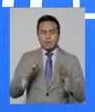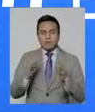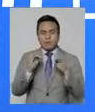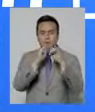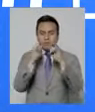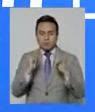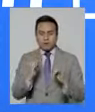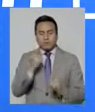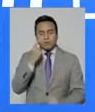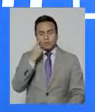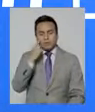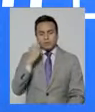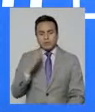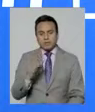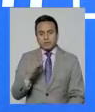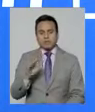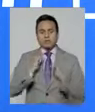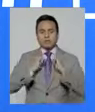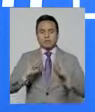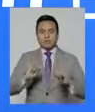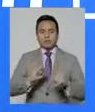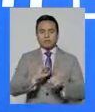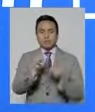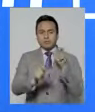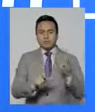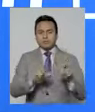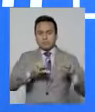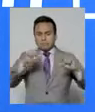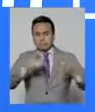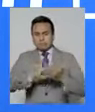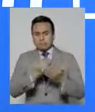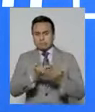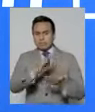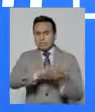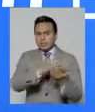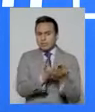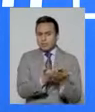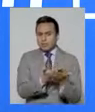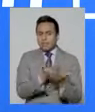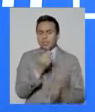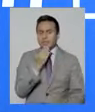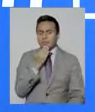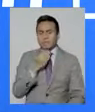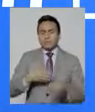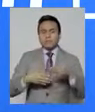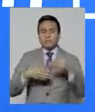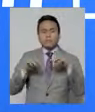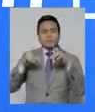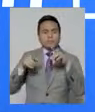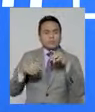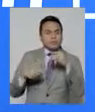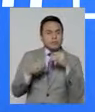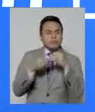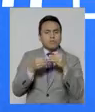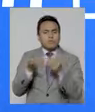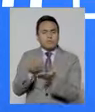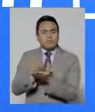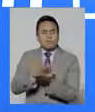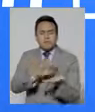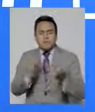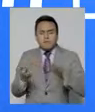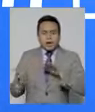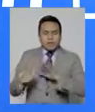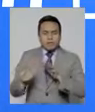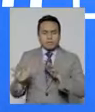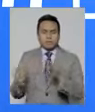formato que ustedes ya conocen, que es el informe epidemiológico. Se va a agregar una sección de fallecidos probables que va a complementar la